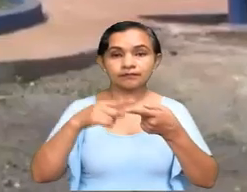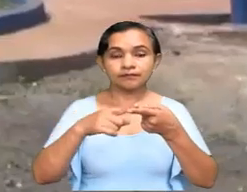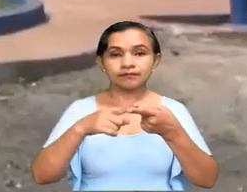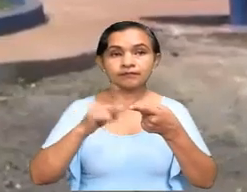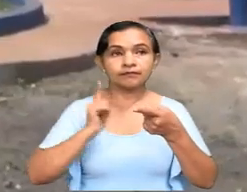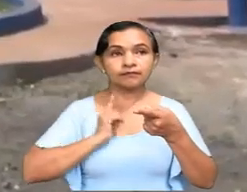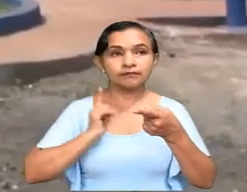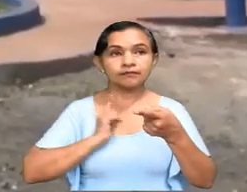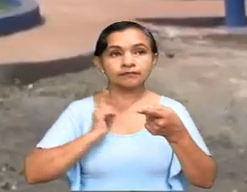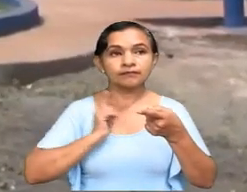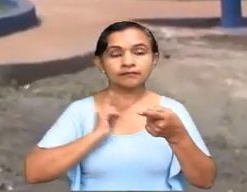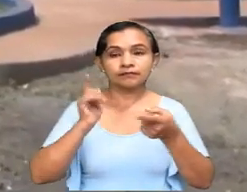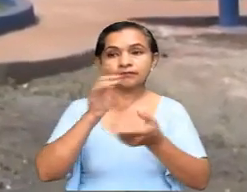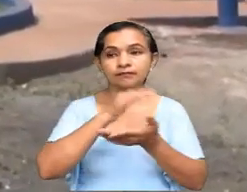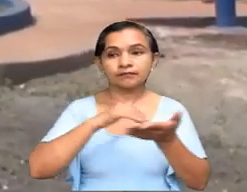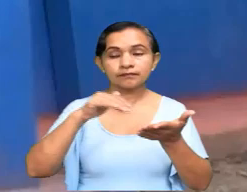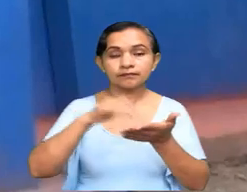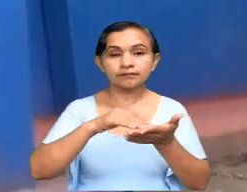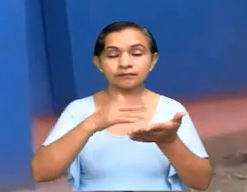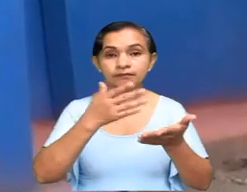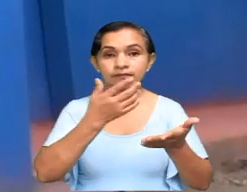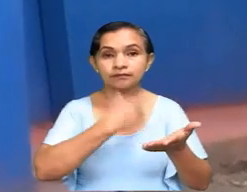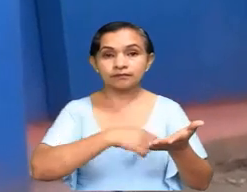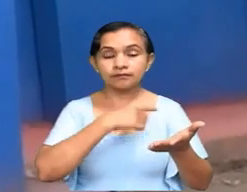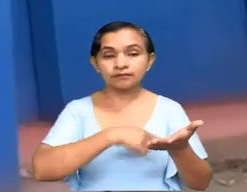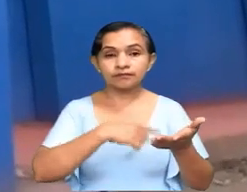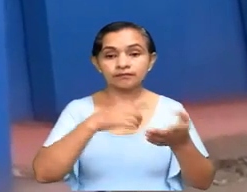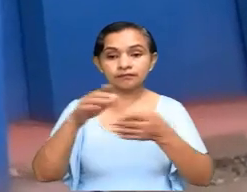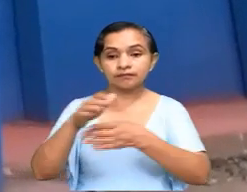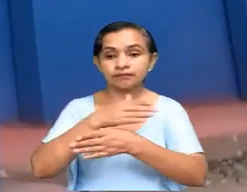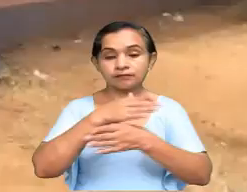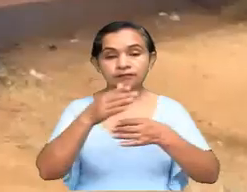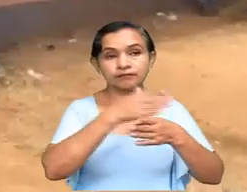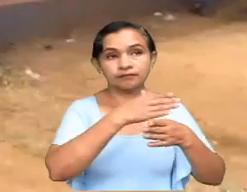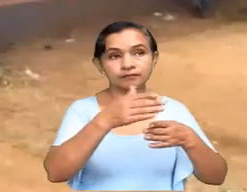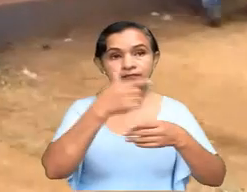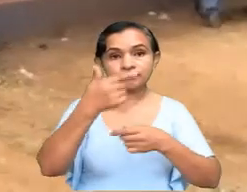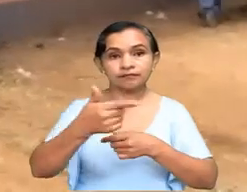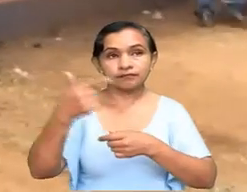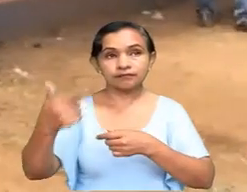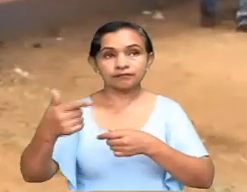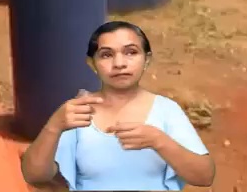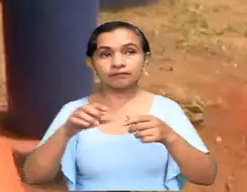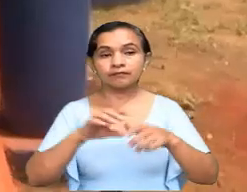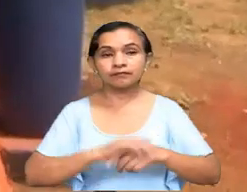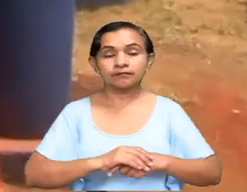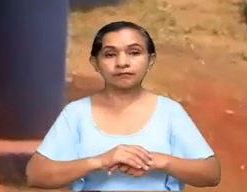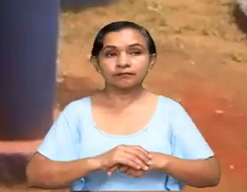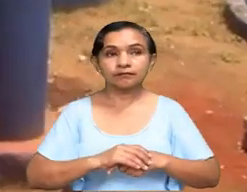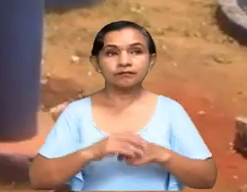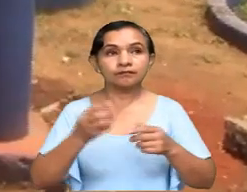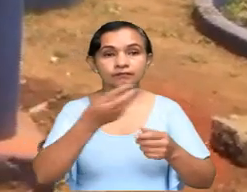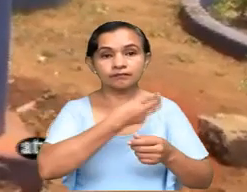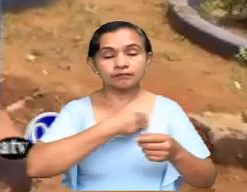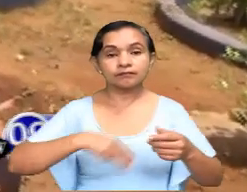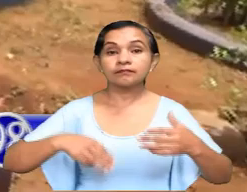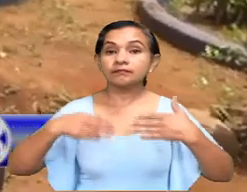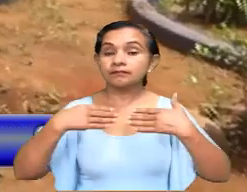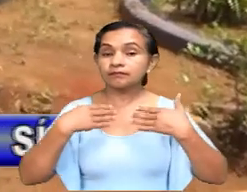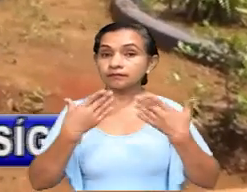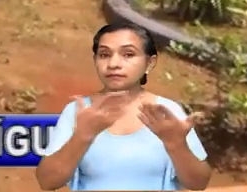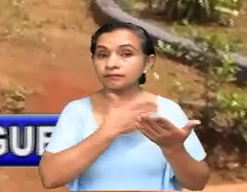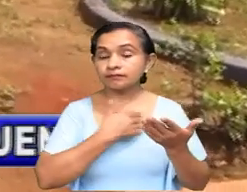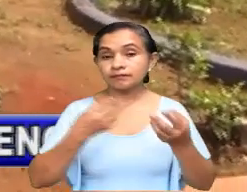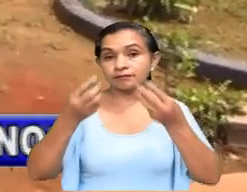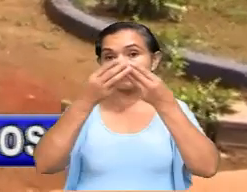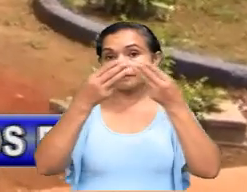nuevo centro educativo de educación primaria multigrado en el municipio de San Rafael del Sur. El Ministerio de Educación buscó los mejores